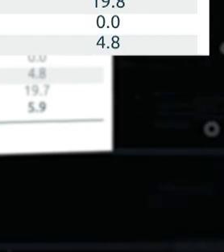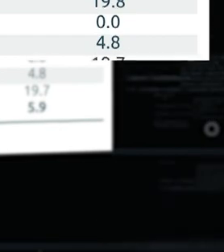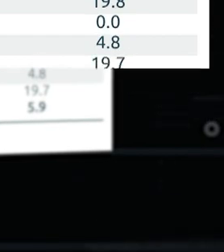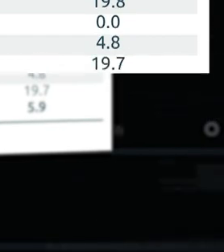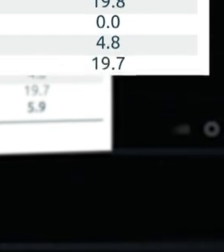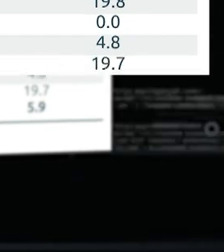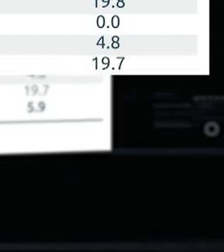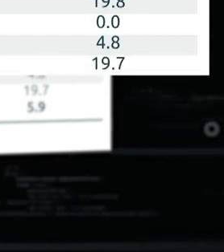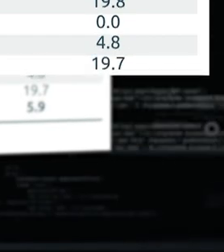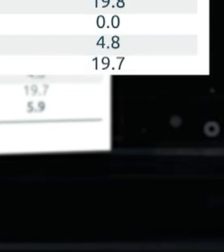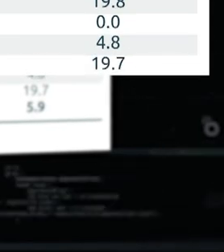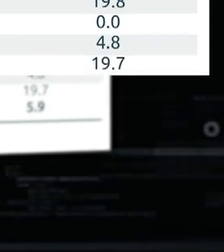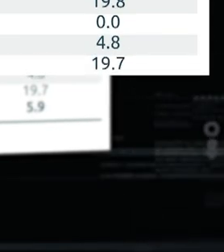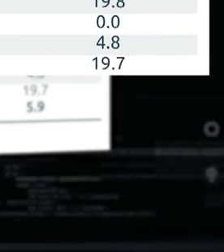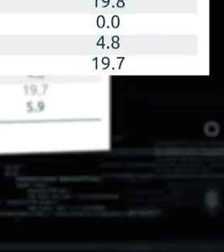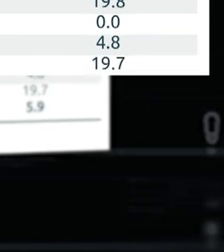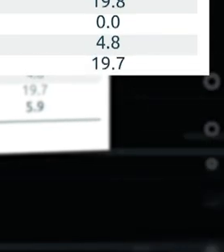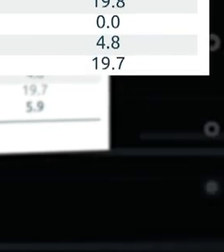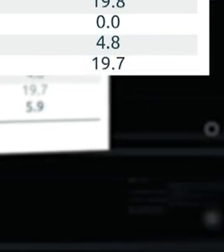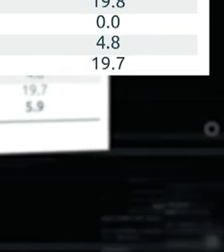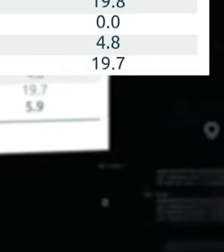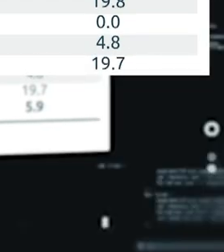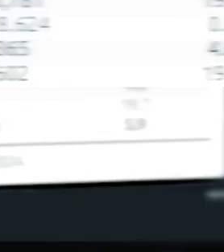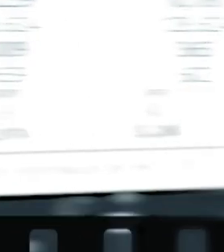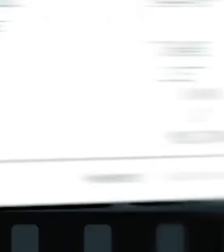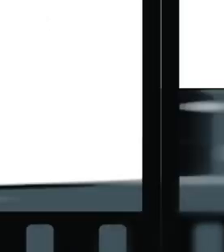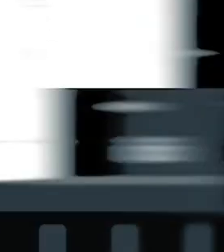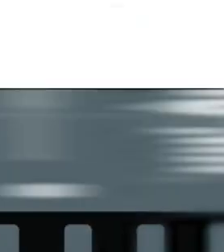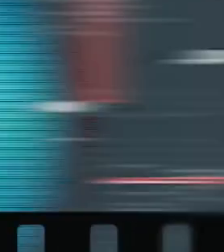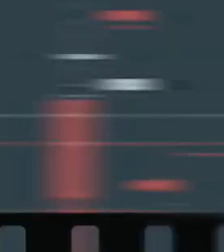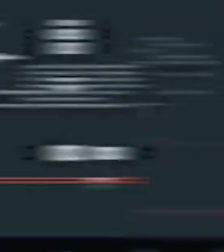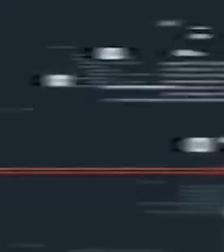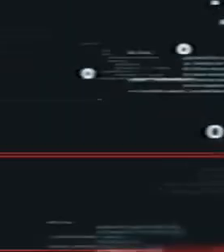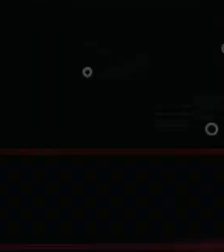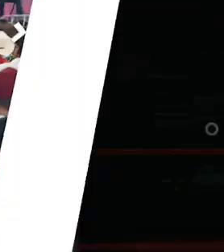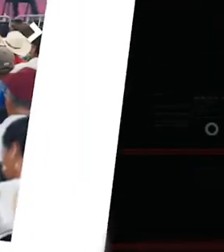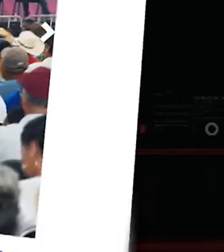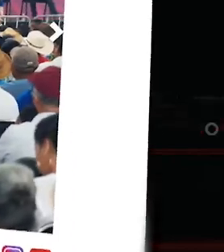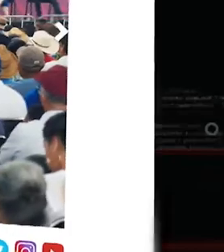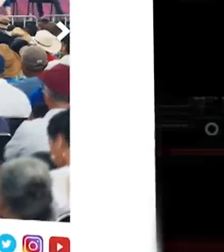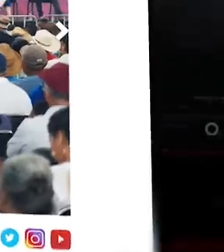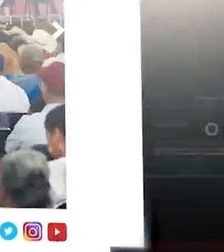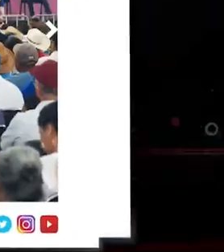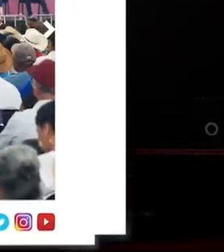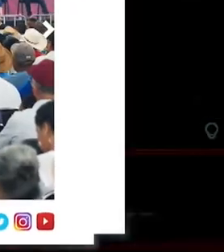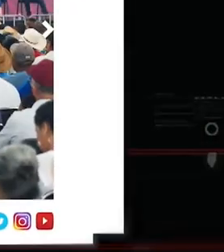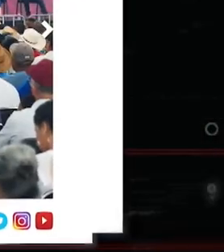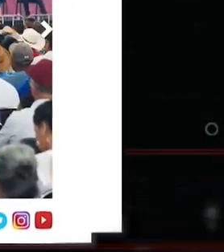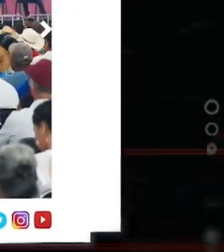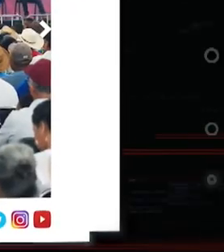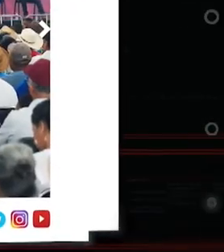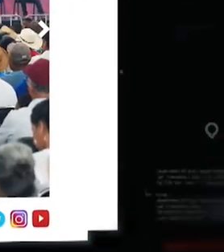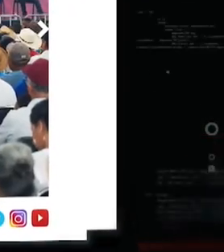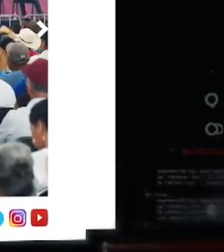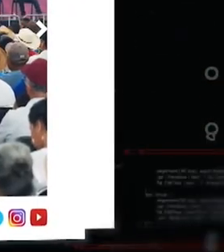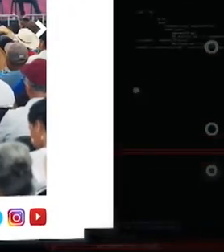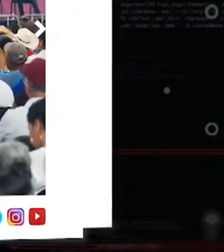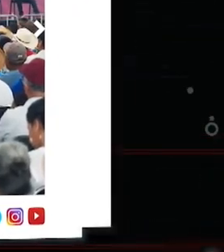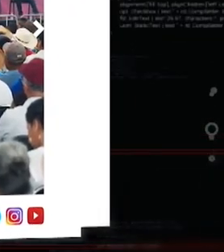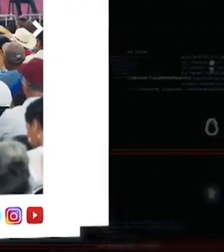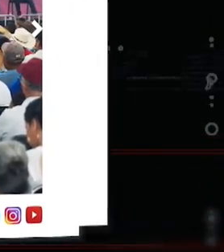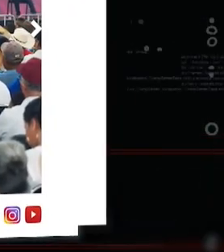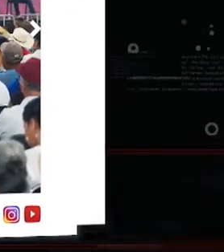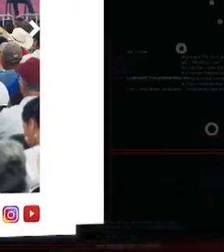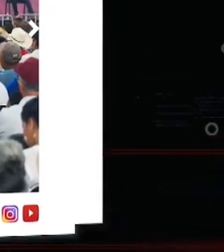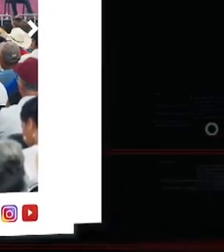mil millones de la Secretaría de Marina. 3. Falso que el presupuesto 2024 será usado con fines